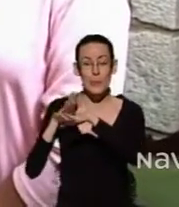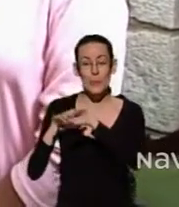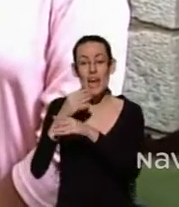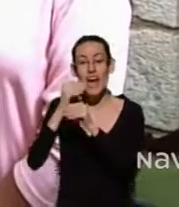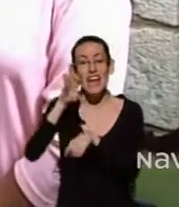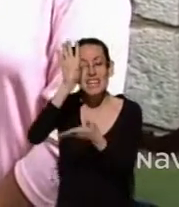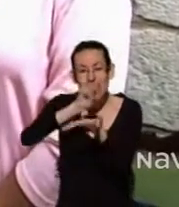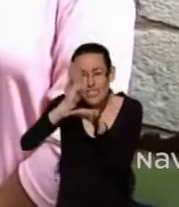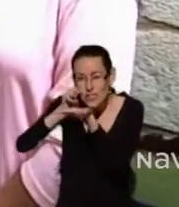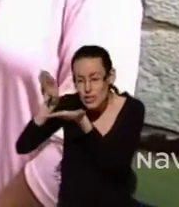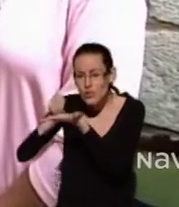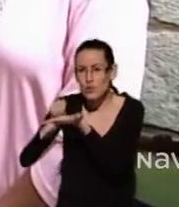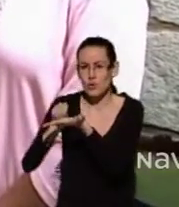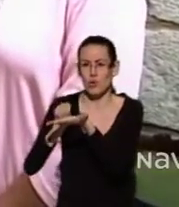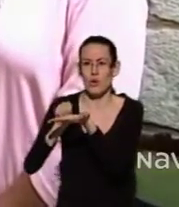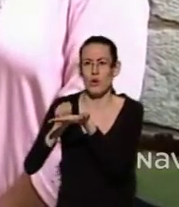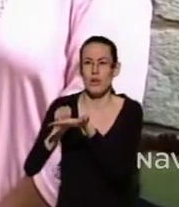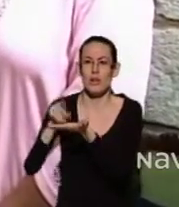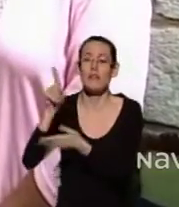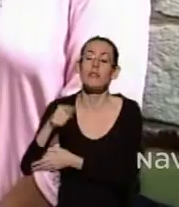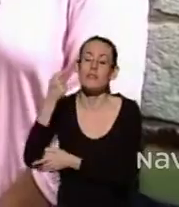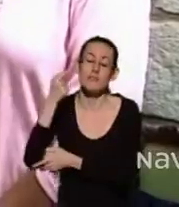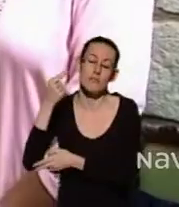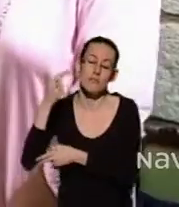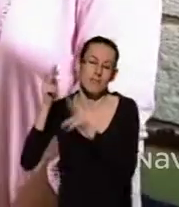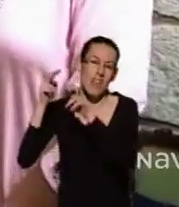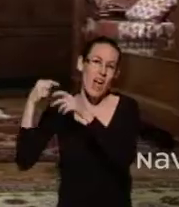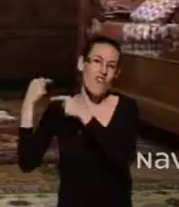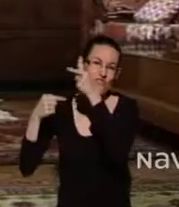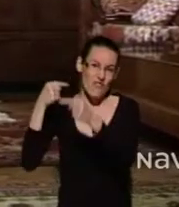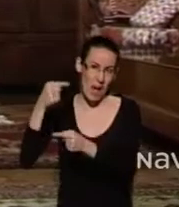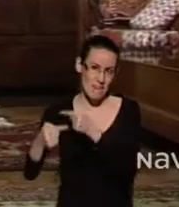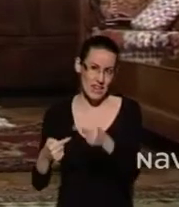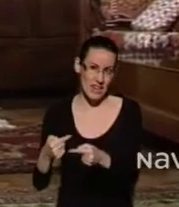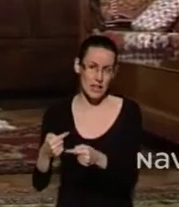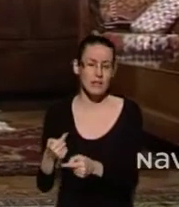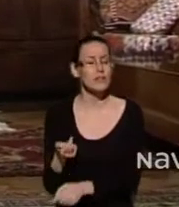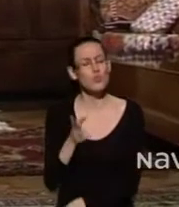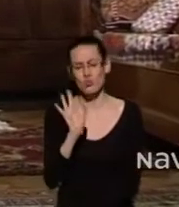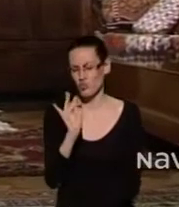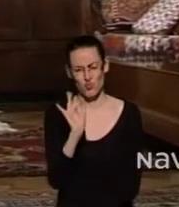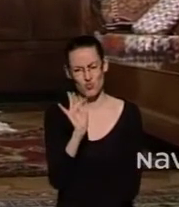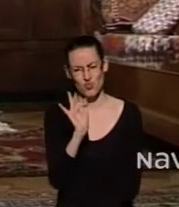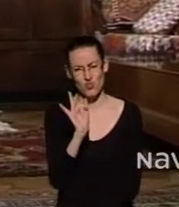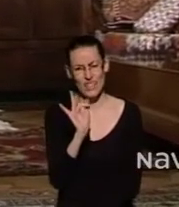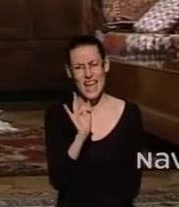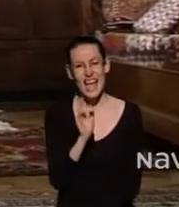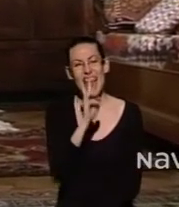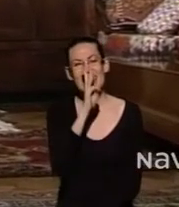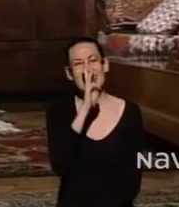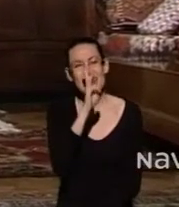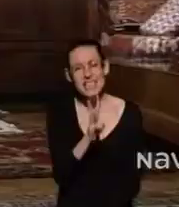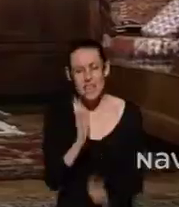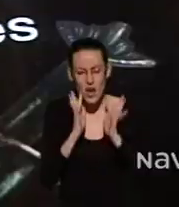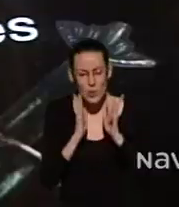la etnografía, la historia, el linaje de... Sí, de los Aibar. Fueron tres años intensísimos de trabajo. Buceamos por